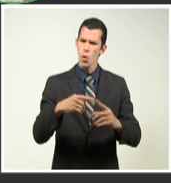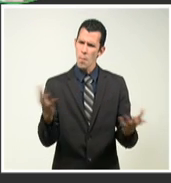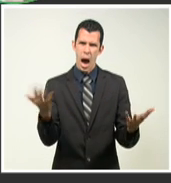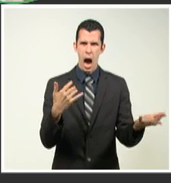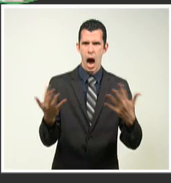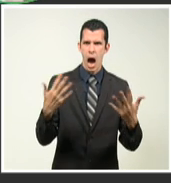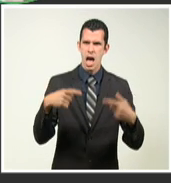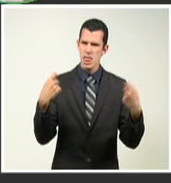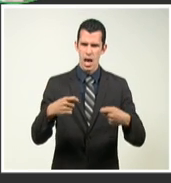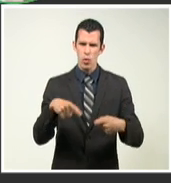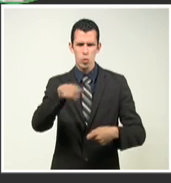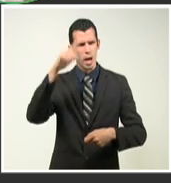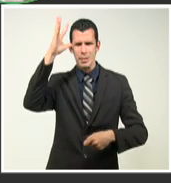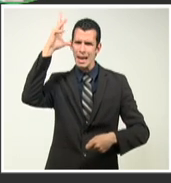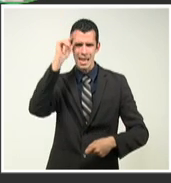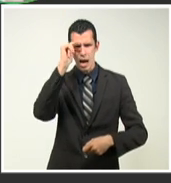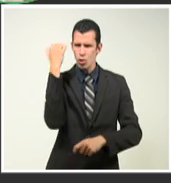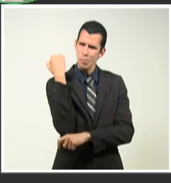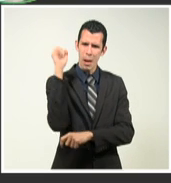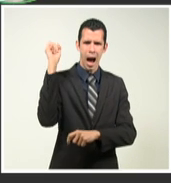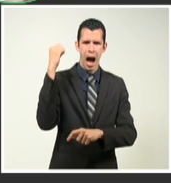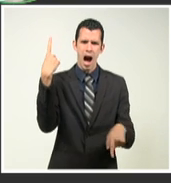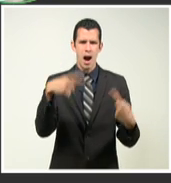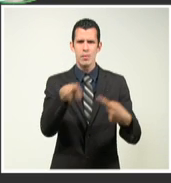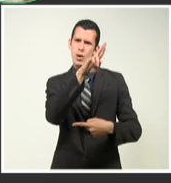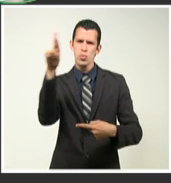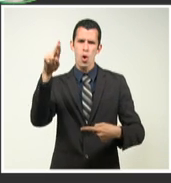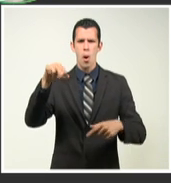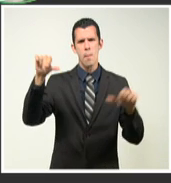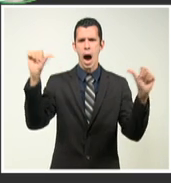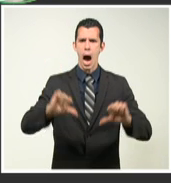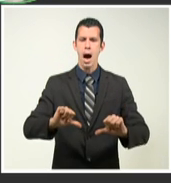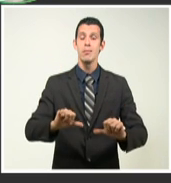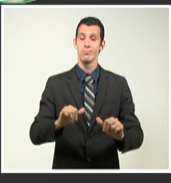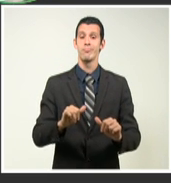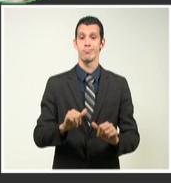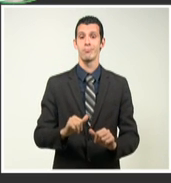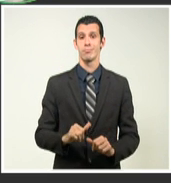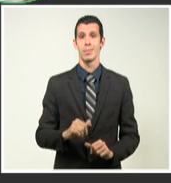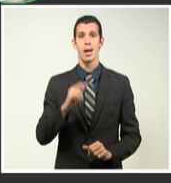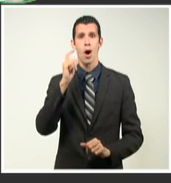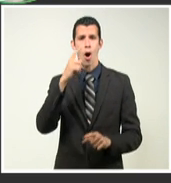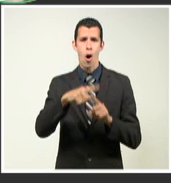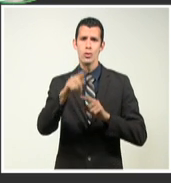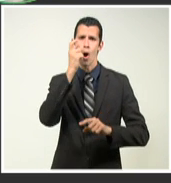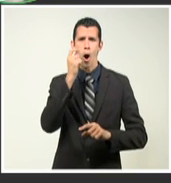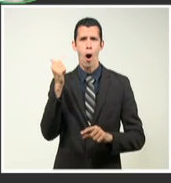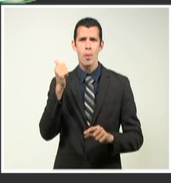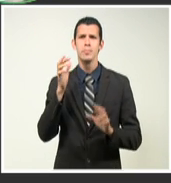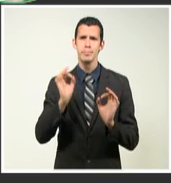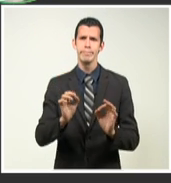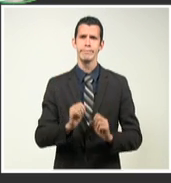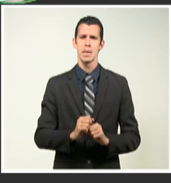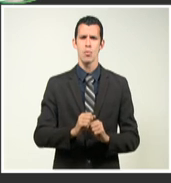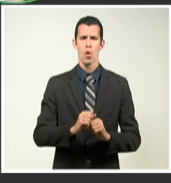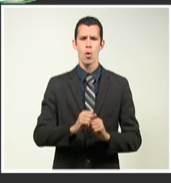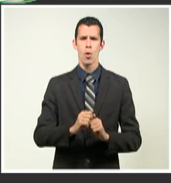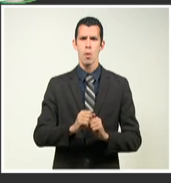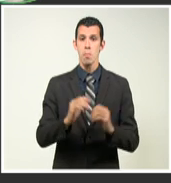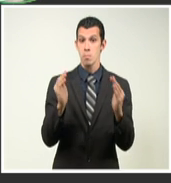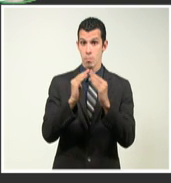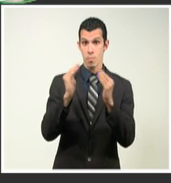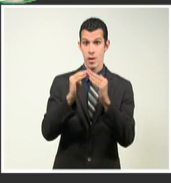a la desobediencia civil. Ultrac, así dice llamarse, otro engendro de esta nueva forma de violencia, que